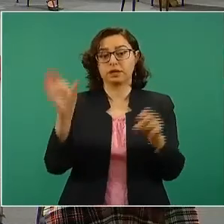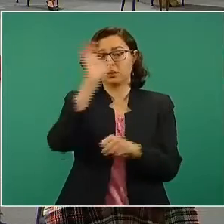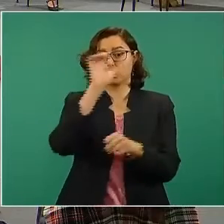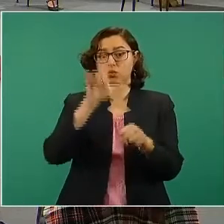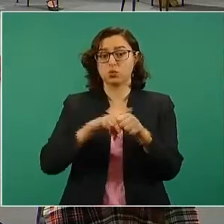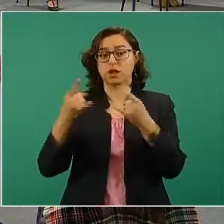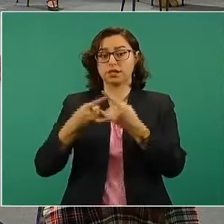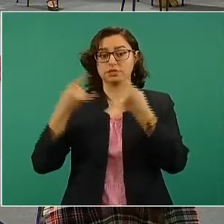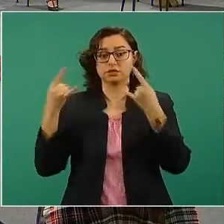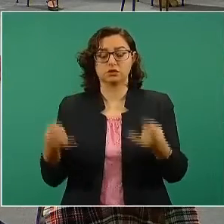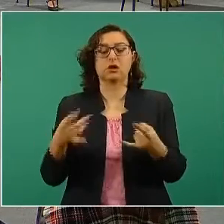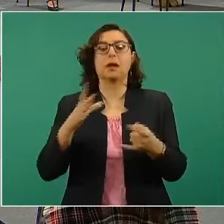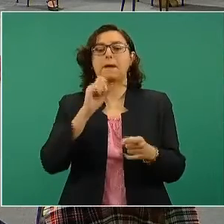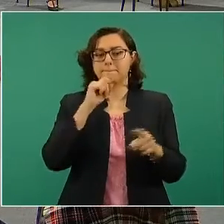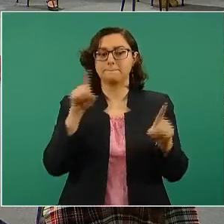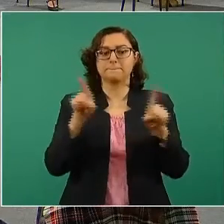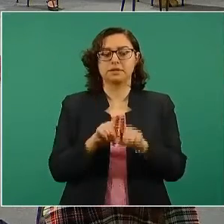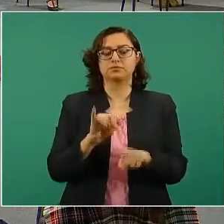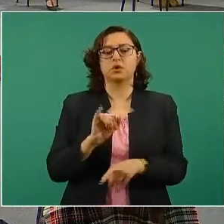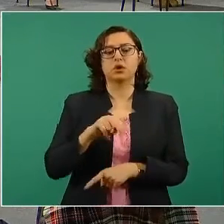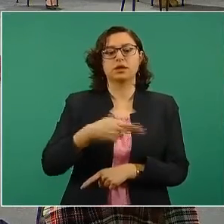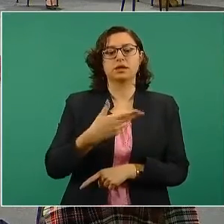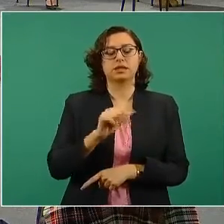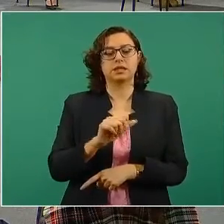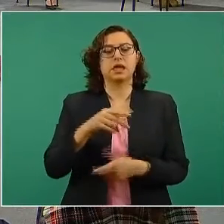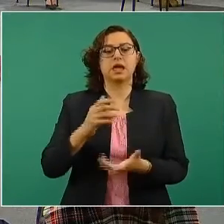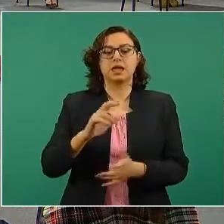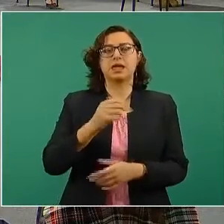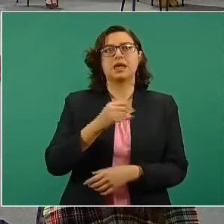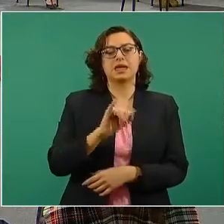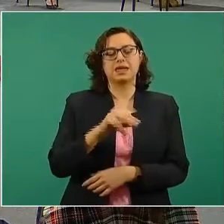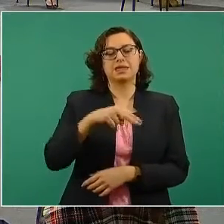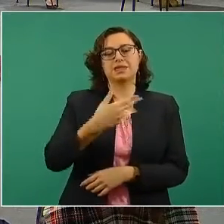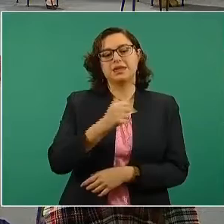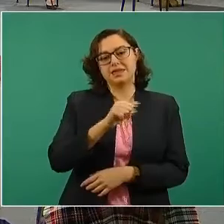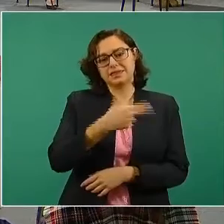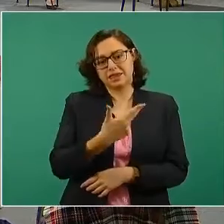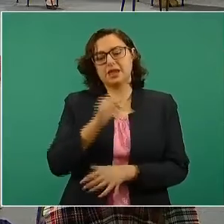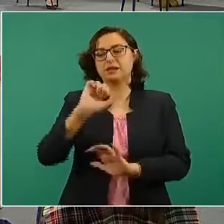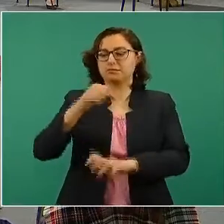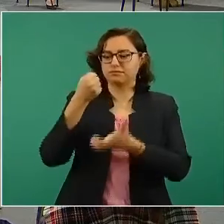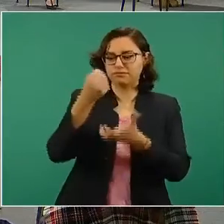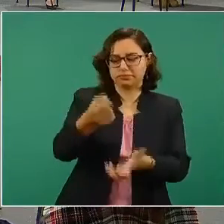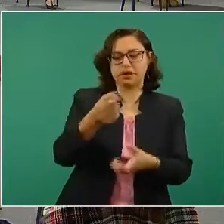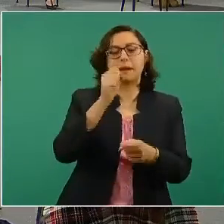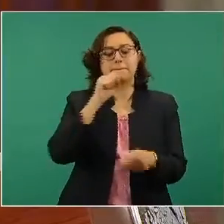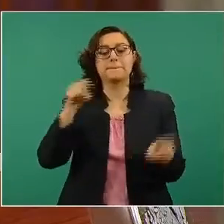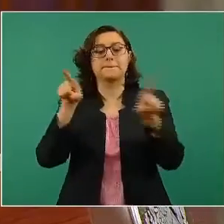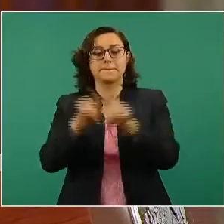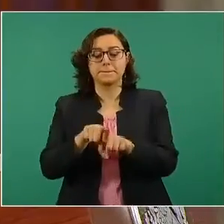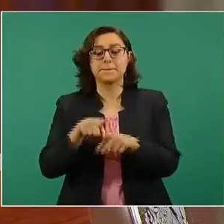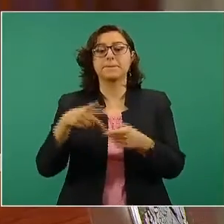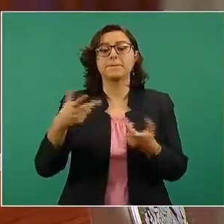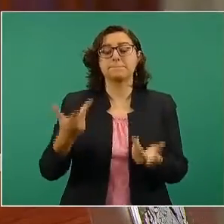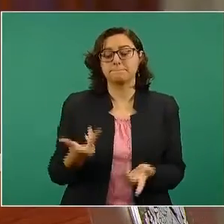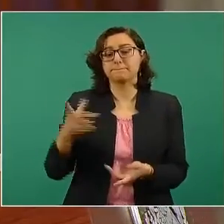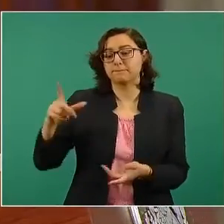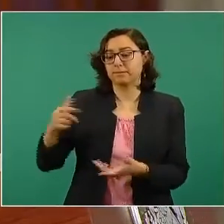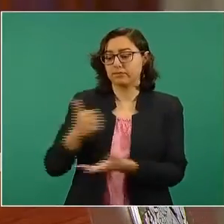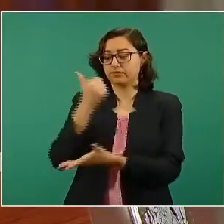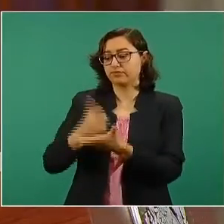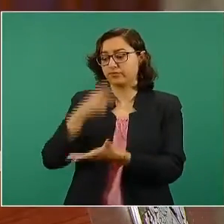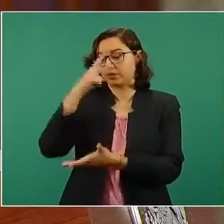una inversión muy importante por parte del INAH y otra parte que realizamos desde el Gobierno de la ciudad, particularmente para los templos de los pueblos